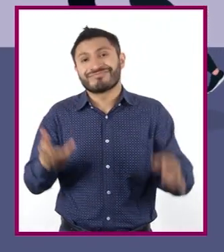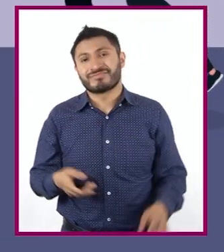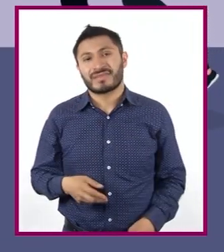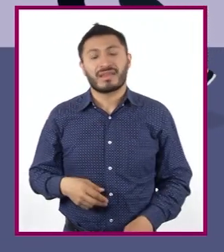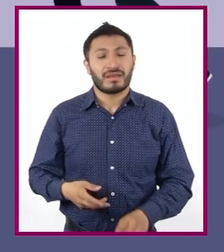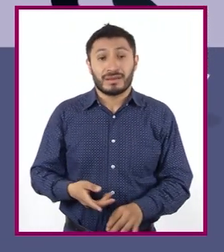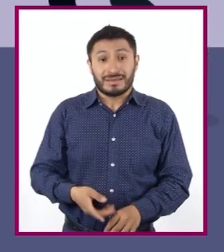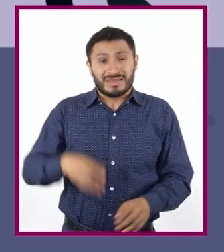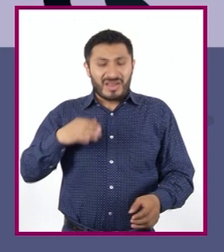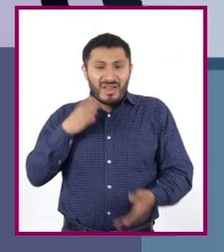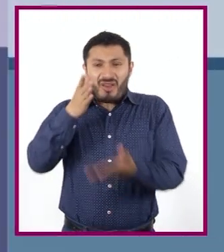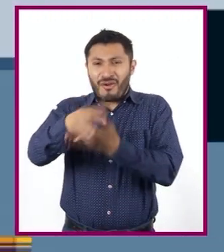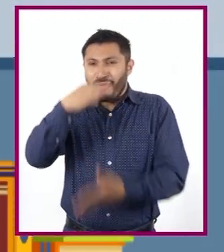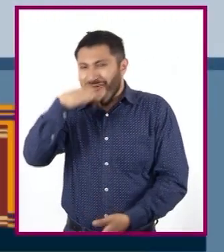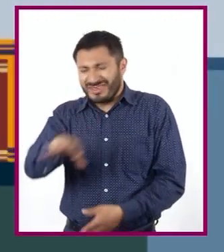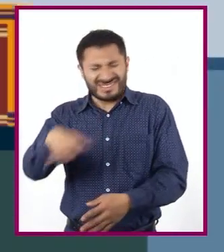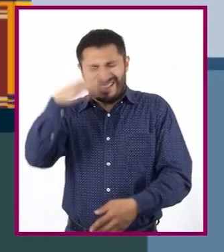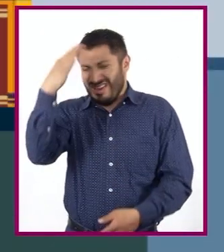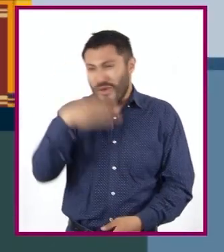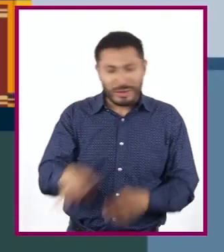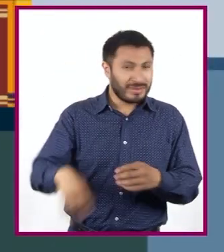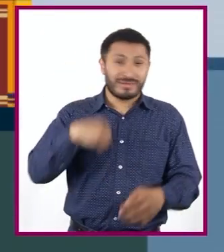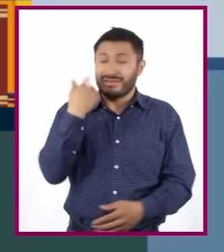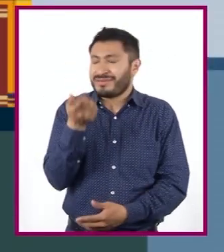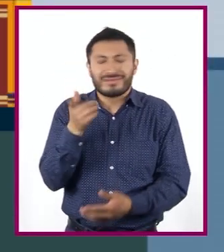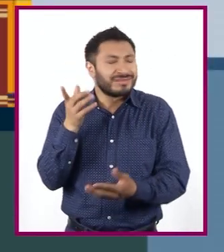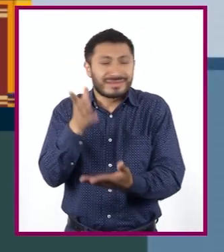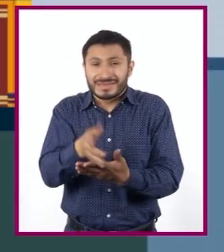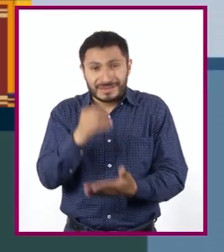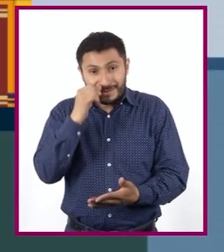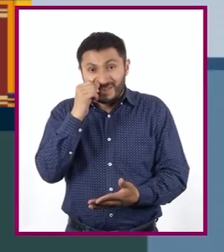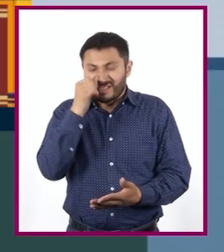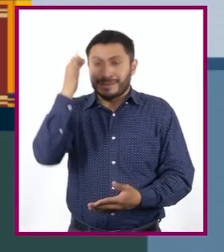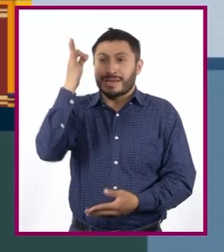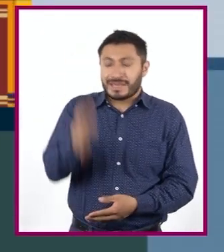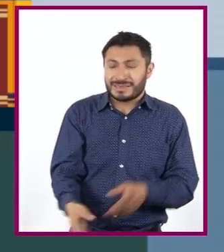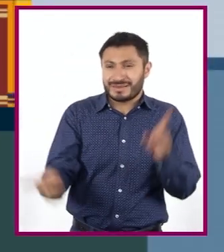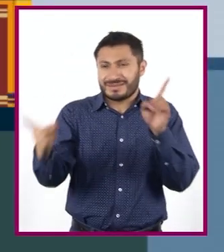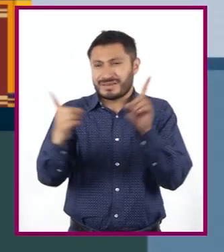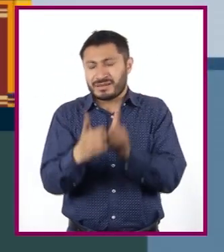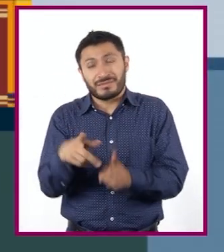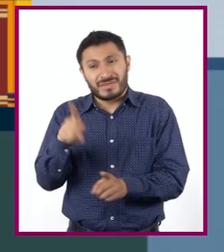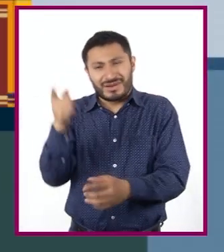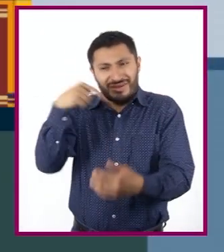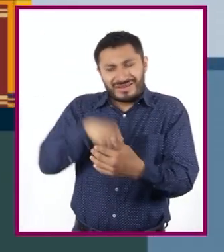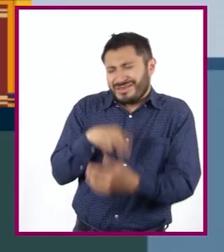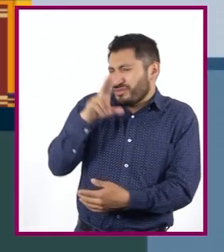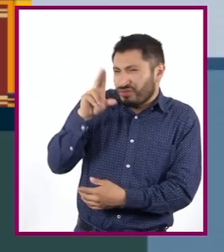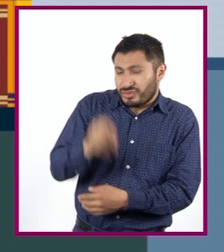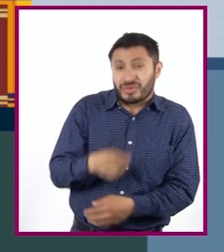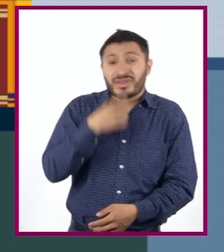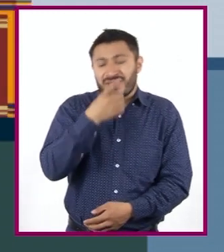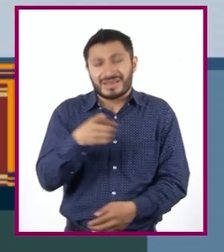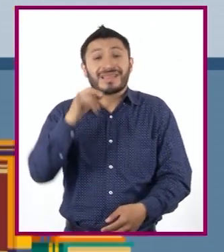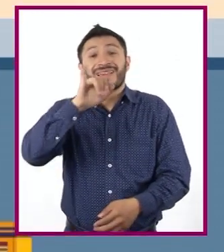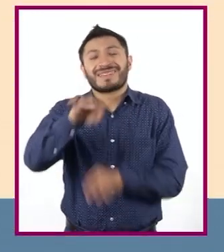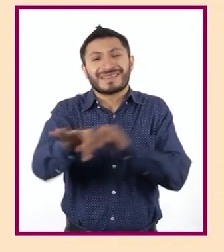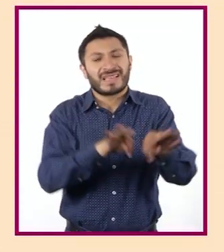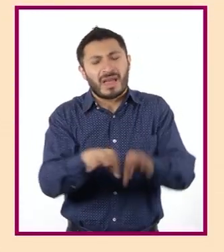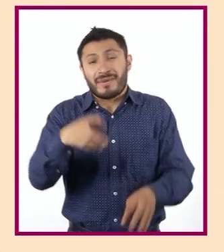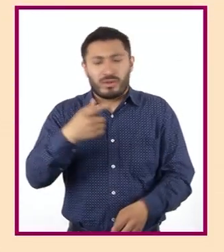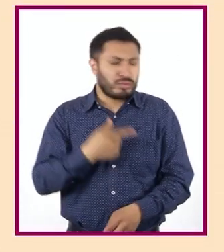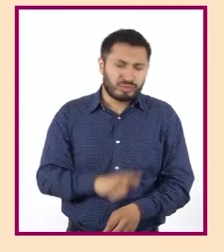el procesamiento cerebral. Entonces, lo que les quiero transmitir, y eso quiero enseñarles con imágenes, es que nuestro cerebro tiene